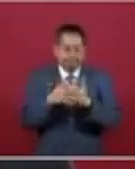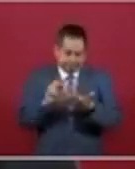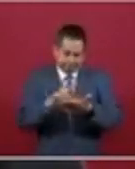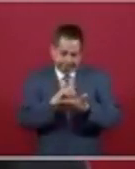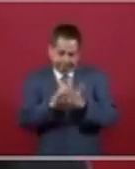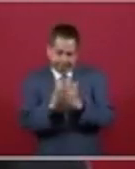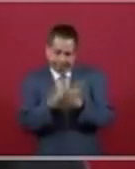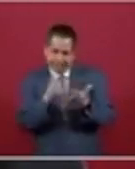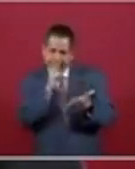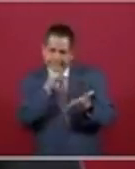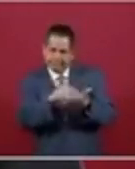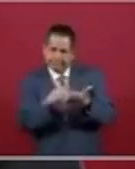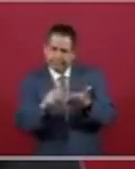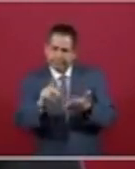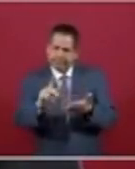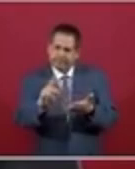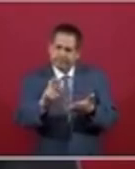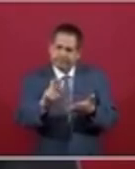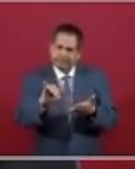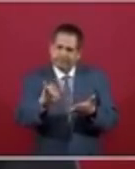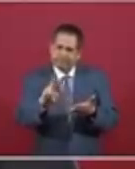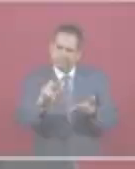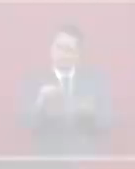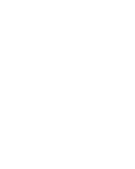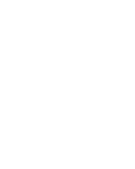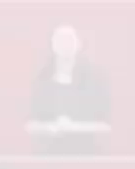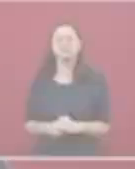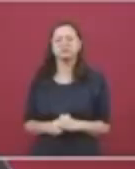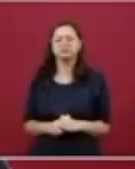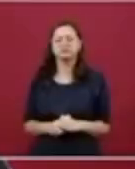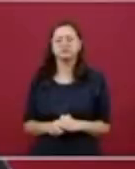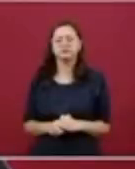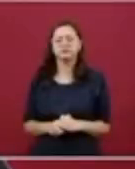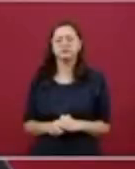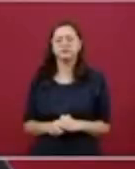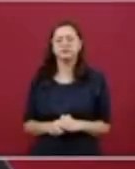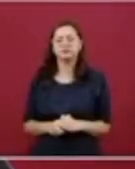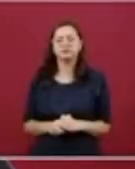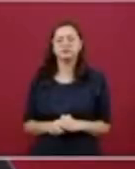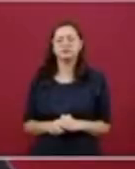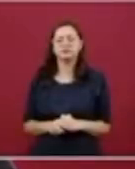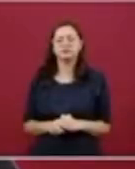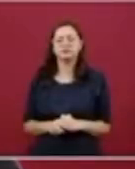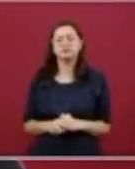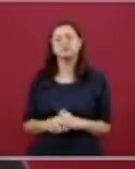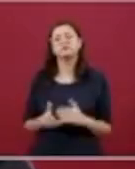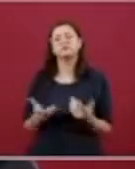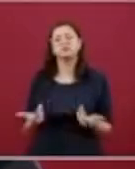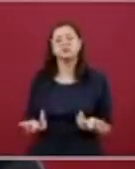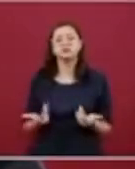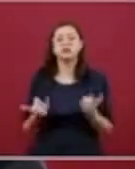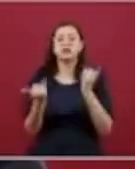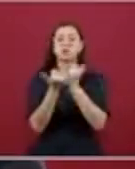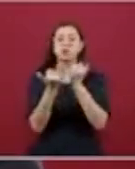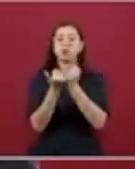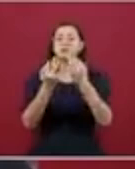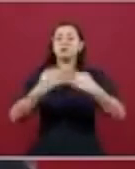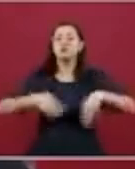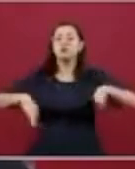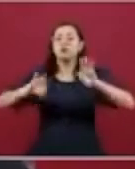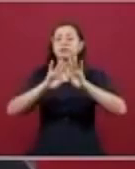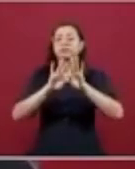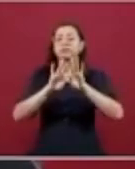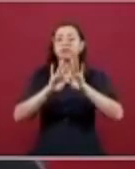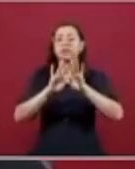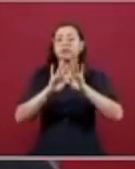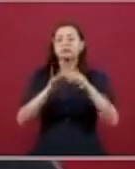nación, ya que urge sacar adelante a la industria petrolera y eléctrica. Lo importante es también, como lo dice,